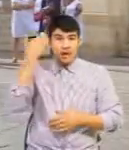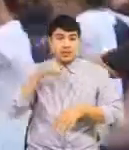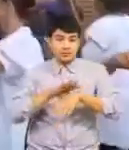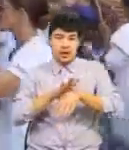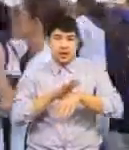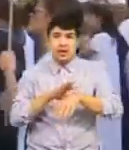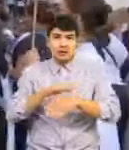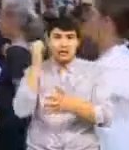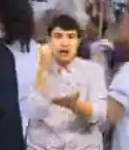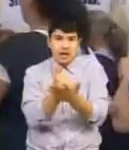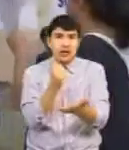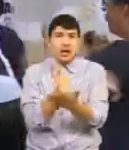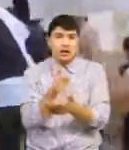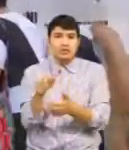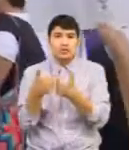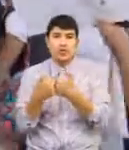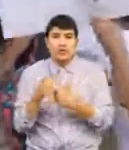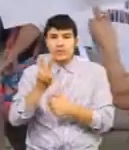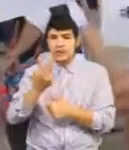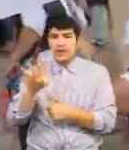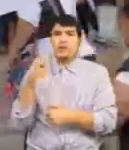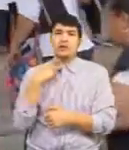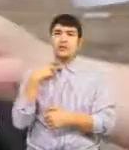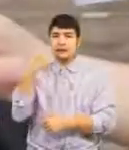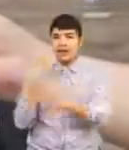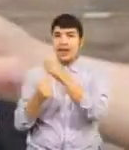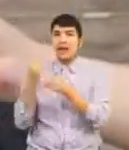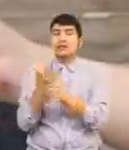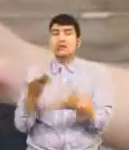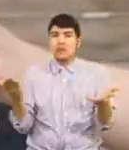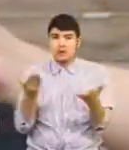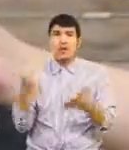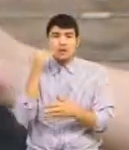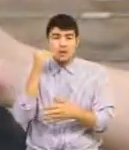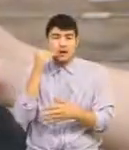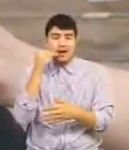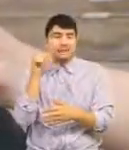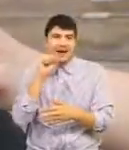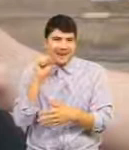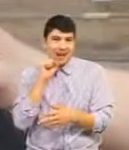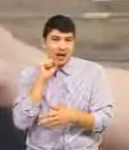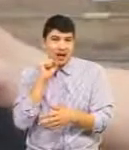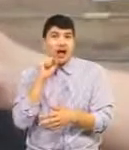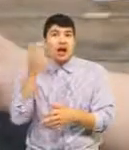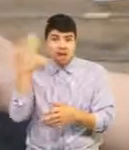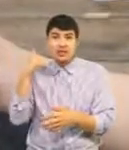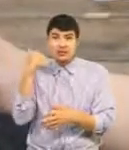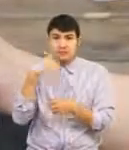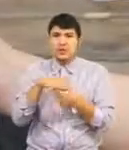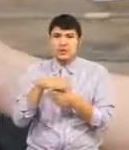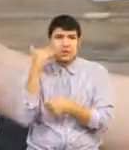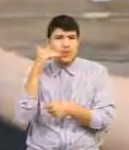pareja el 24 de noviembre del año anterior en Barranca Bermeja. Fue una mujer que fue torturada,